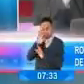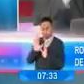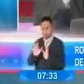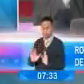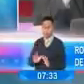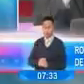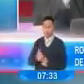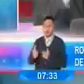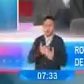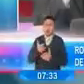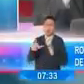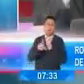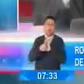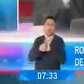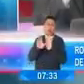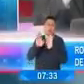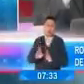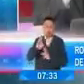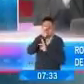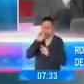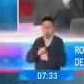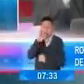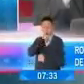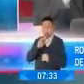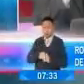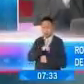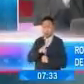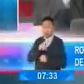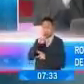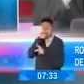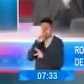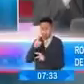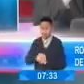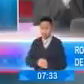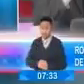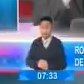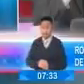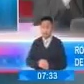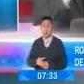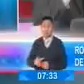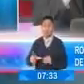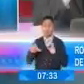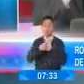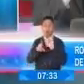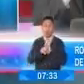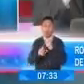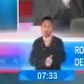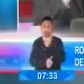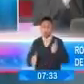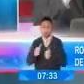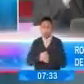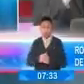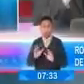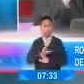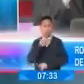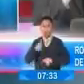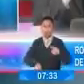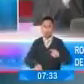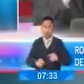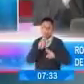de lo legal. Evidentemente, nunca actuar al marco de la ley, nunca actuar al margen de la ley, perdón, al margen de la ley no se puede